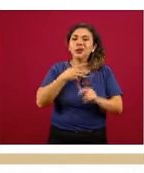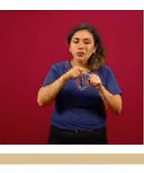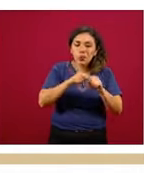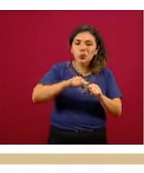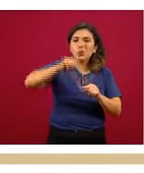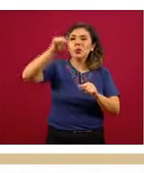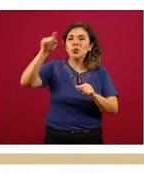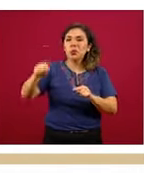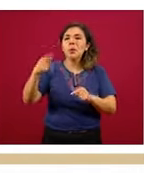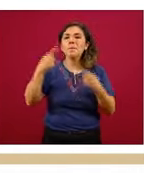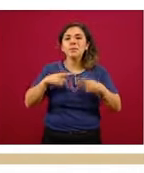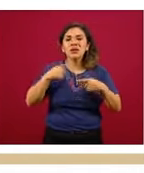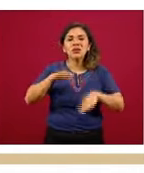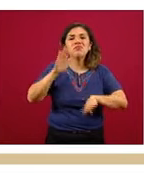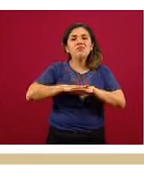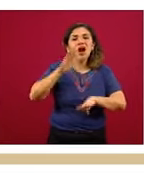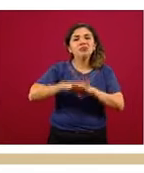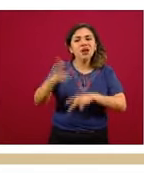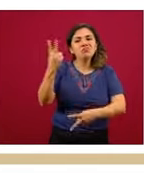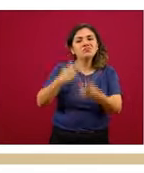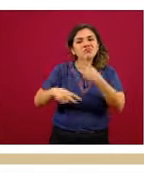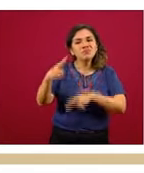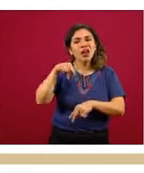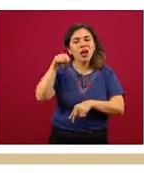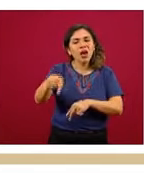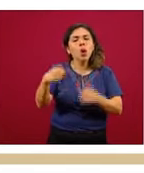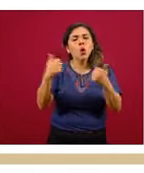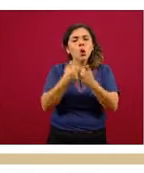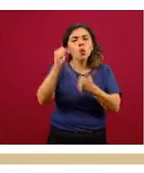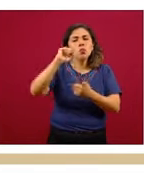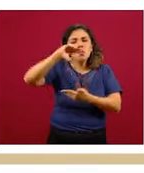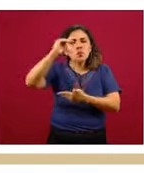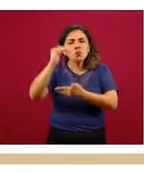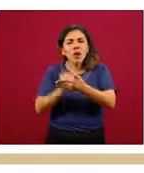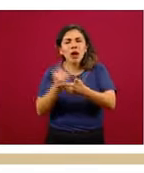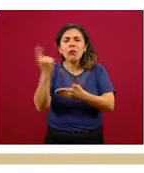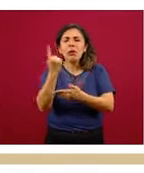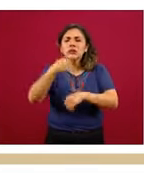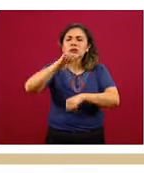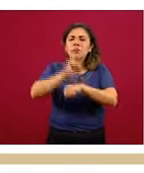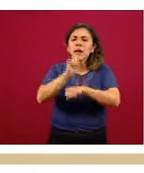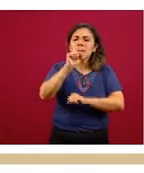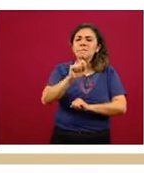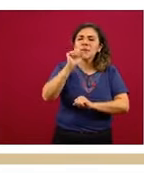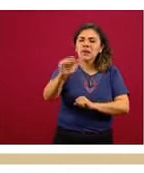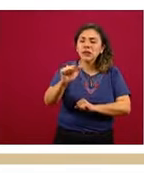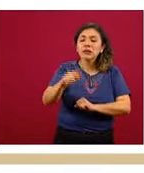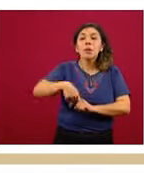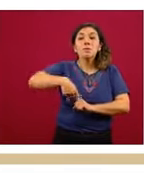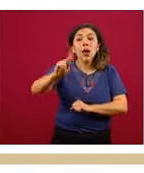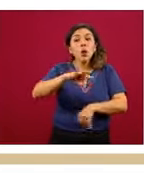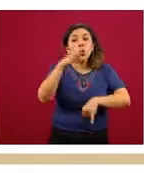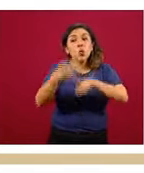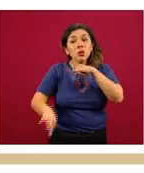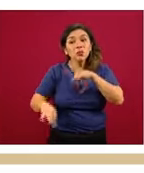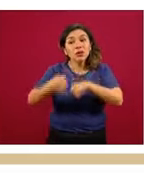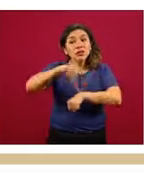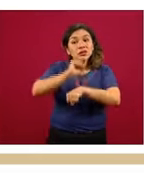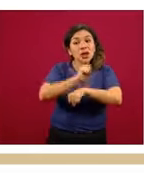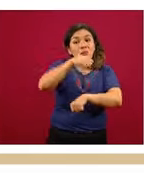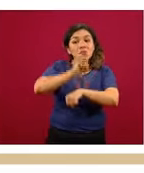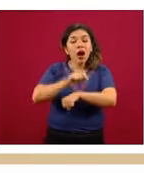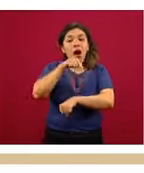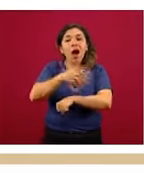de casos confirmados, con una pequeña disminución en la semana 26, pero que para las últimas